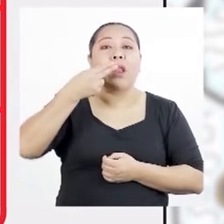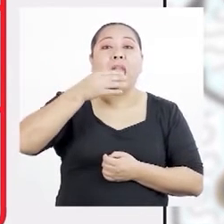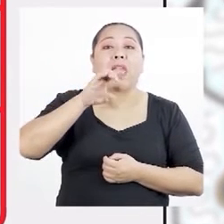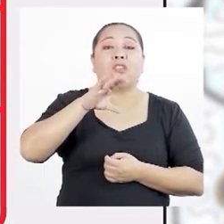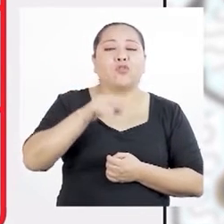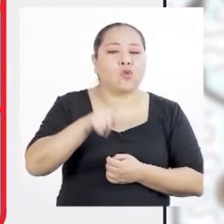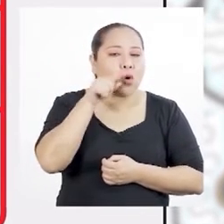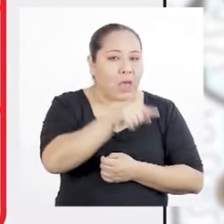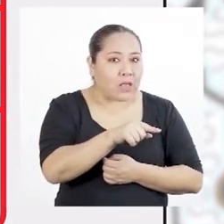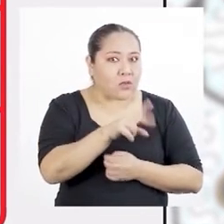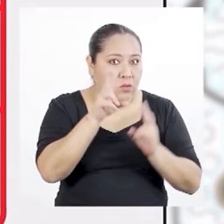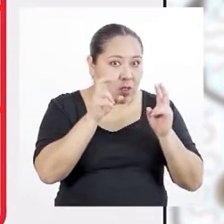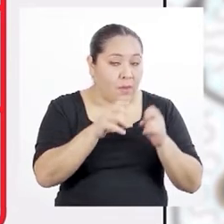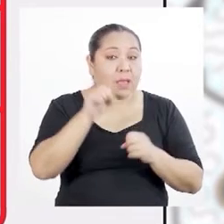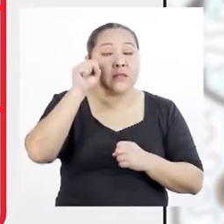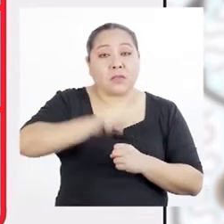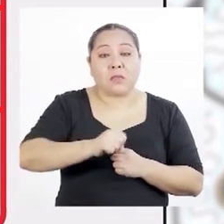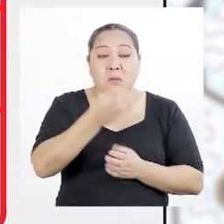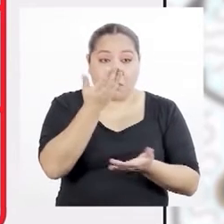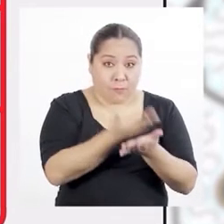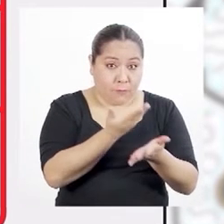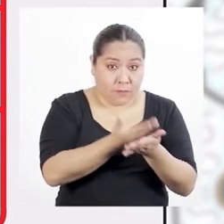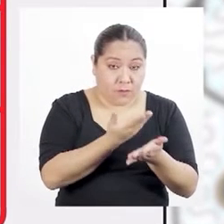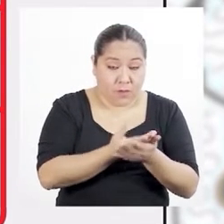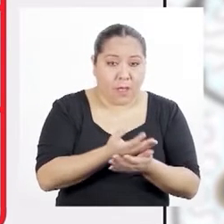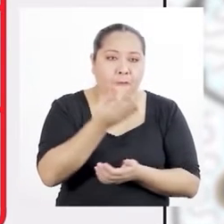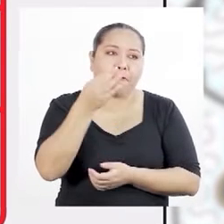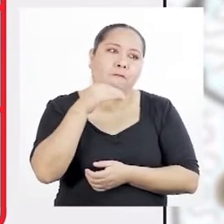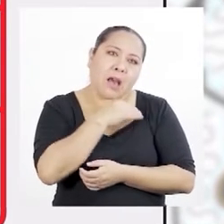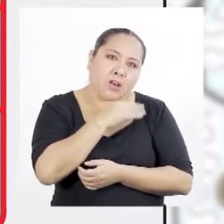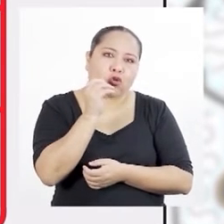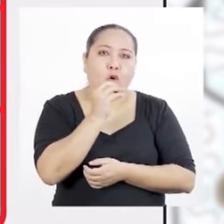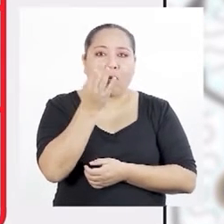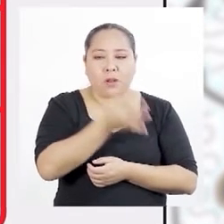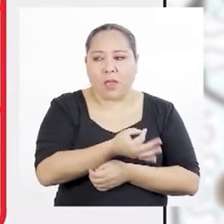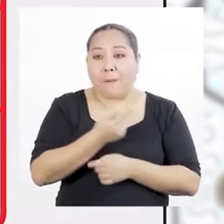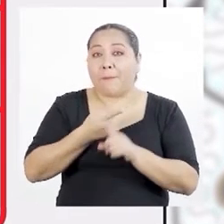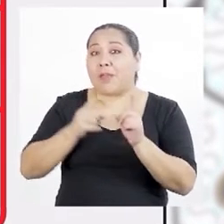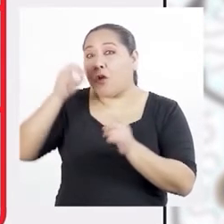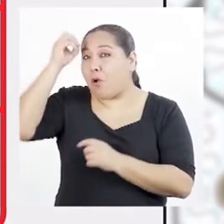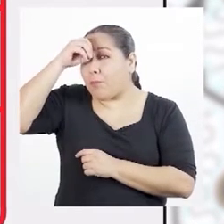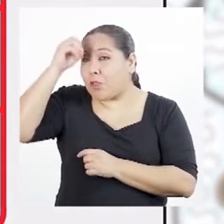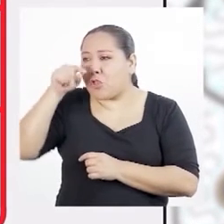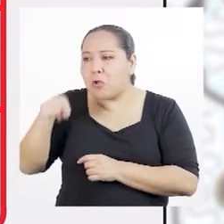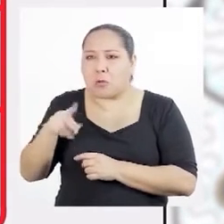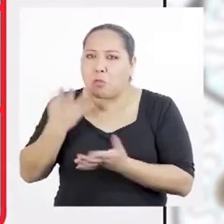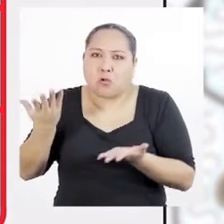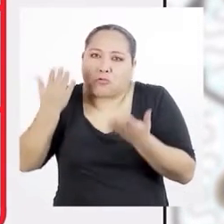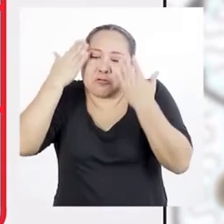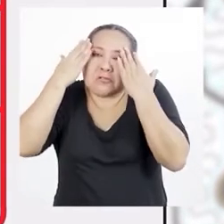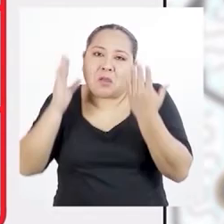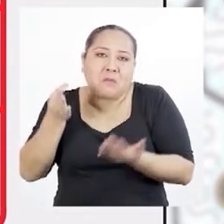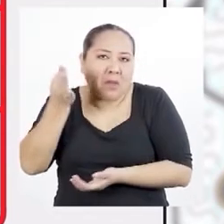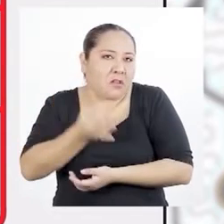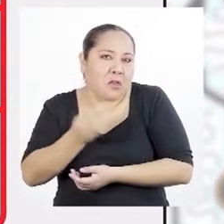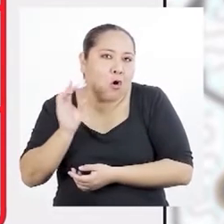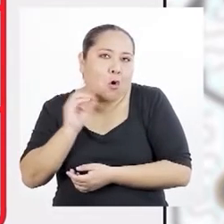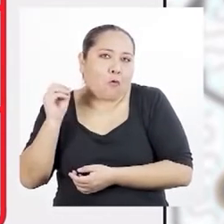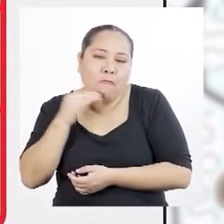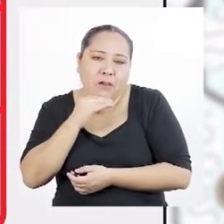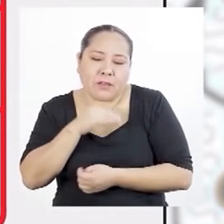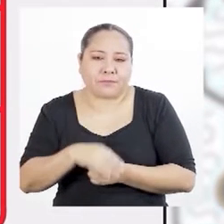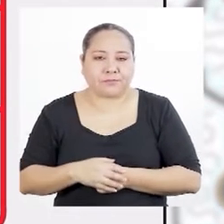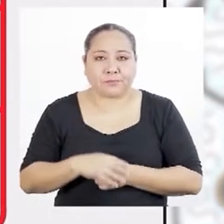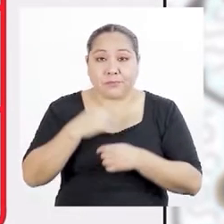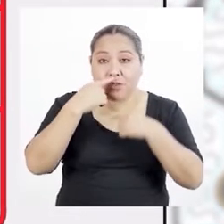puede ser falso o verdadero. Pero de una opinión no se puede demostrar su veracidad. Para contar un hecho se